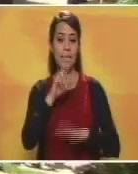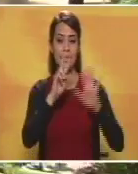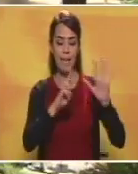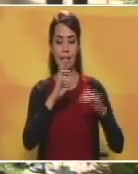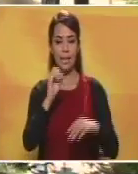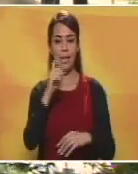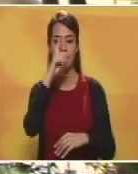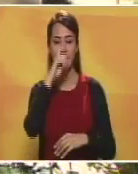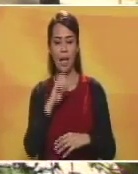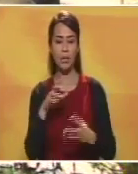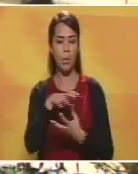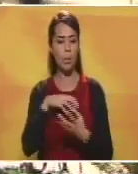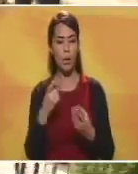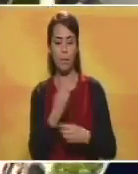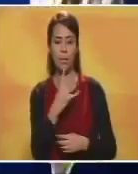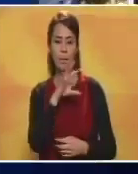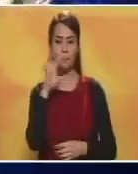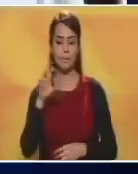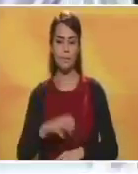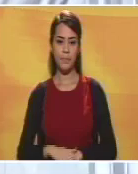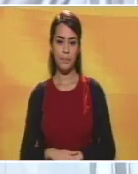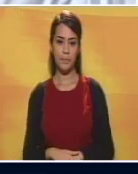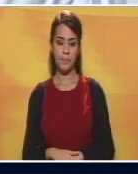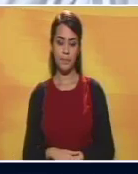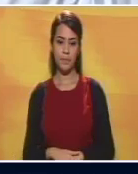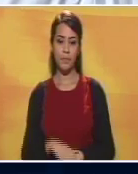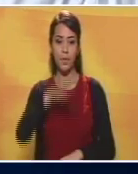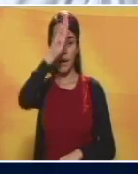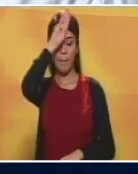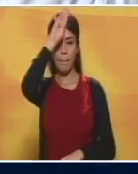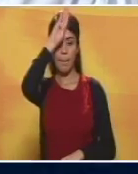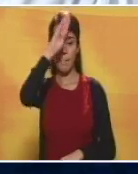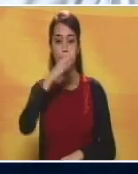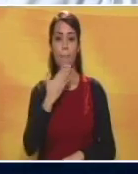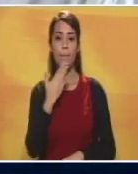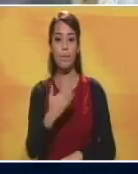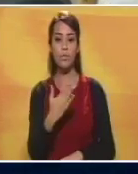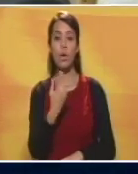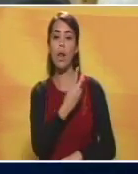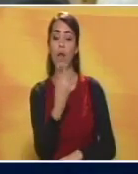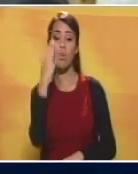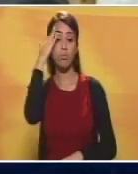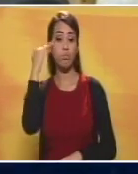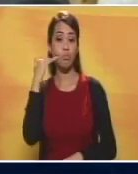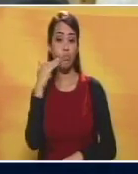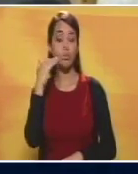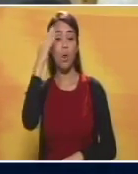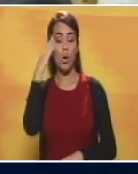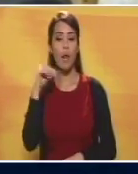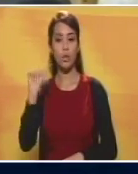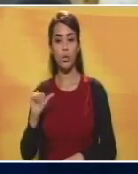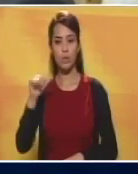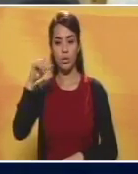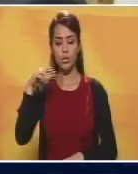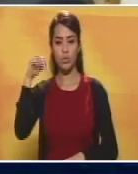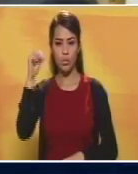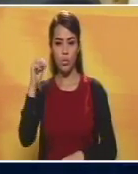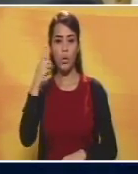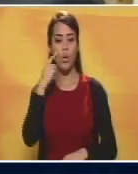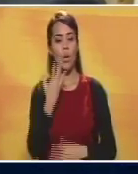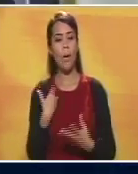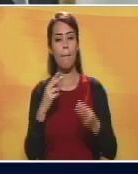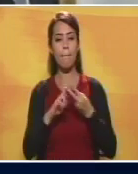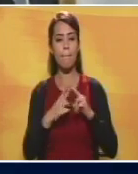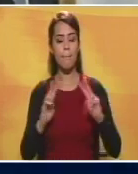de confrontación entre ambos países. El Papa Francisco pidió a las dos Coreas tener el valor para ser artesanas de